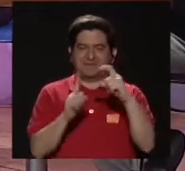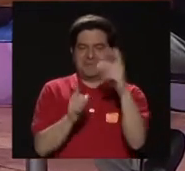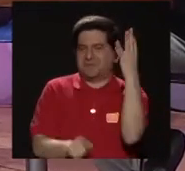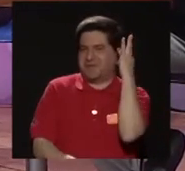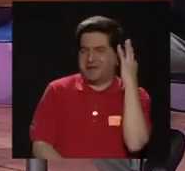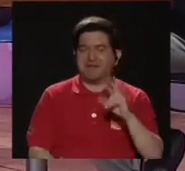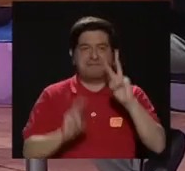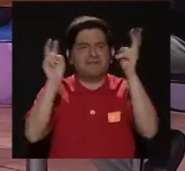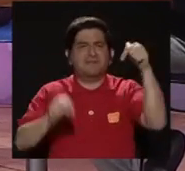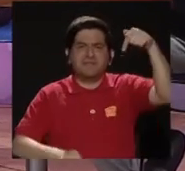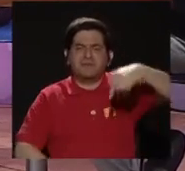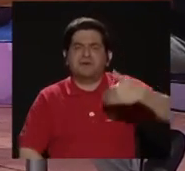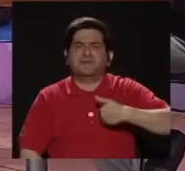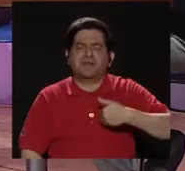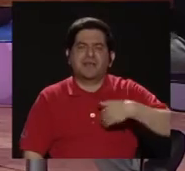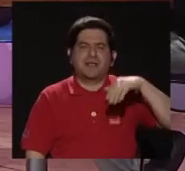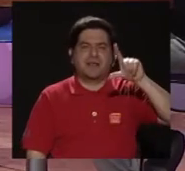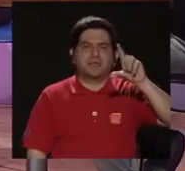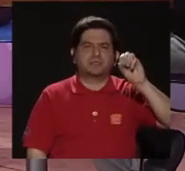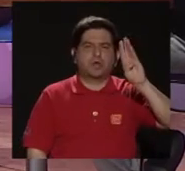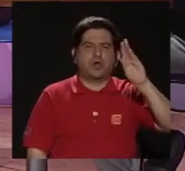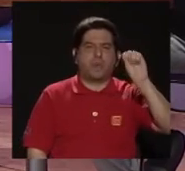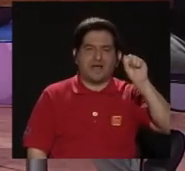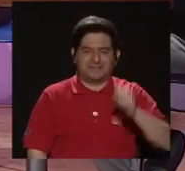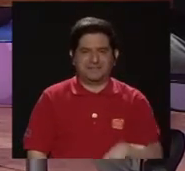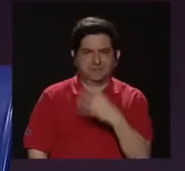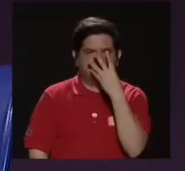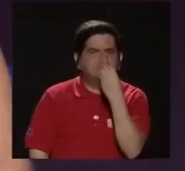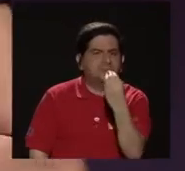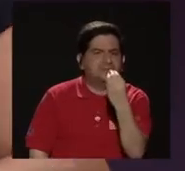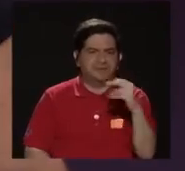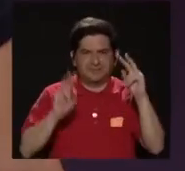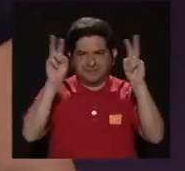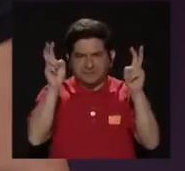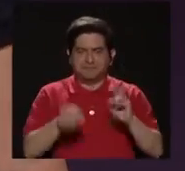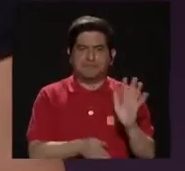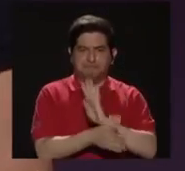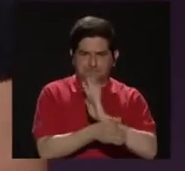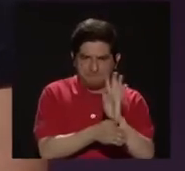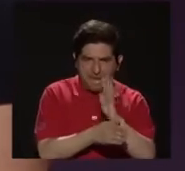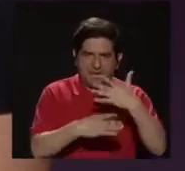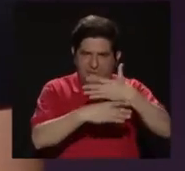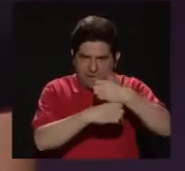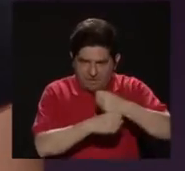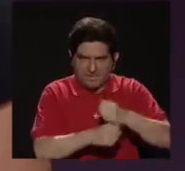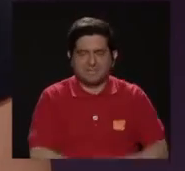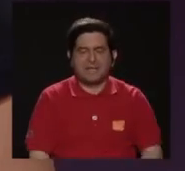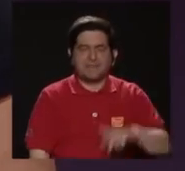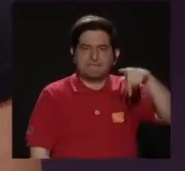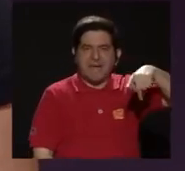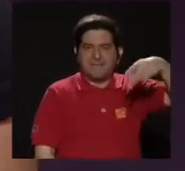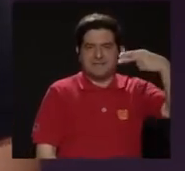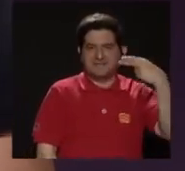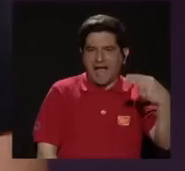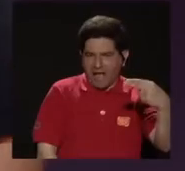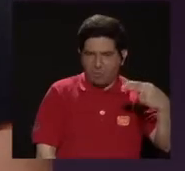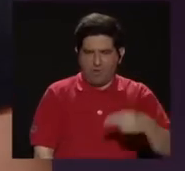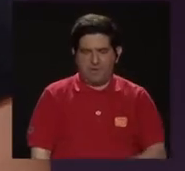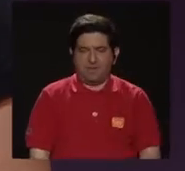Nuestro tema de hoy es Lobas. Lobas es una película realizada por Patricia Howell, la